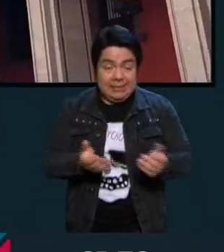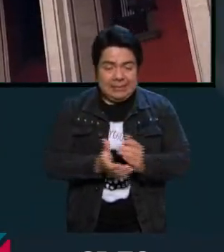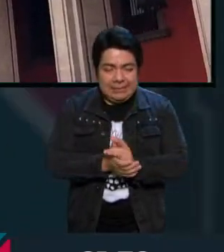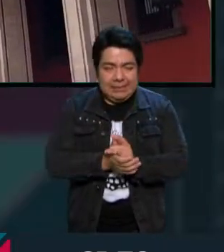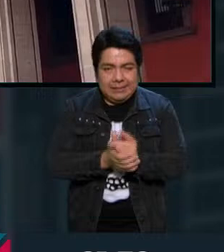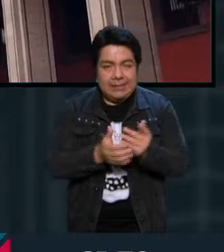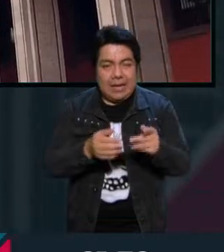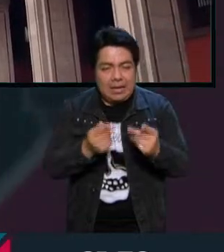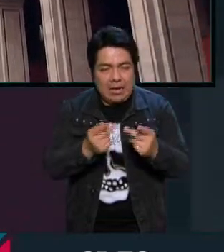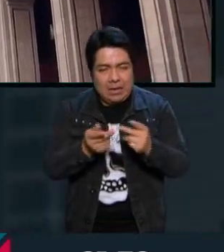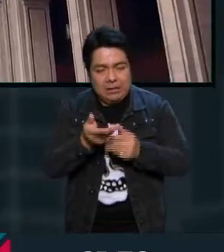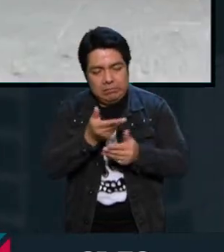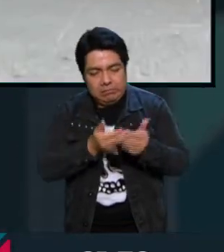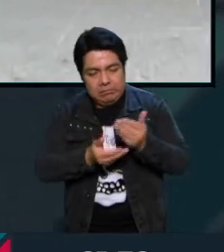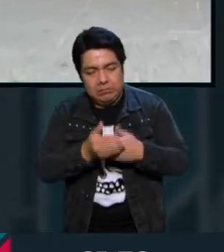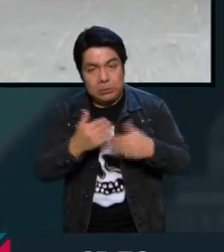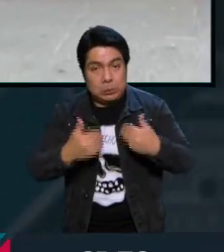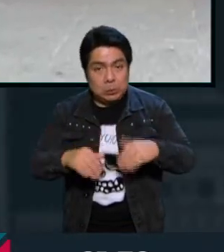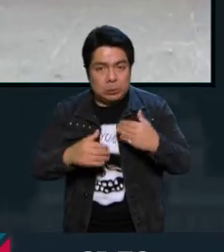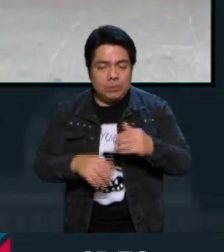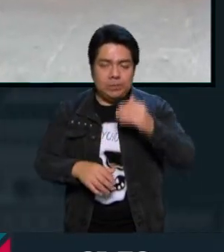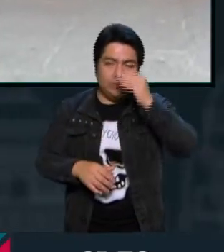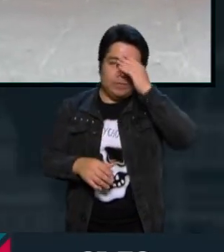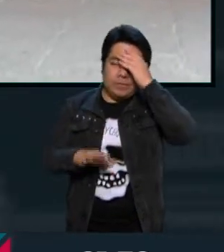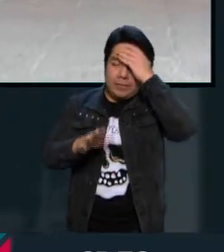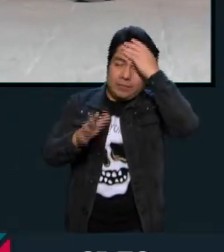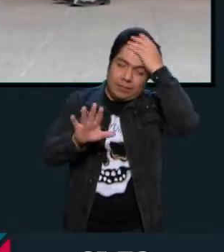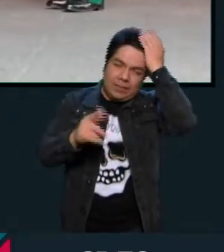un volumen comercial, mi querido Braulio, de unos